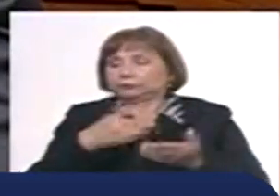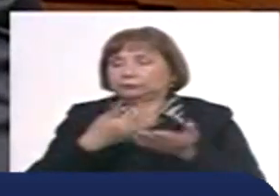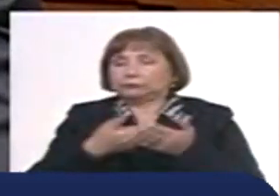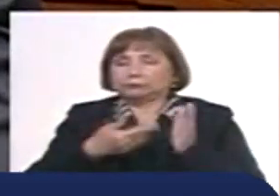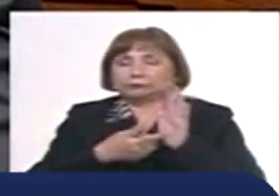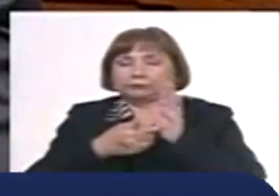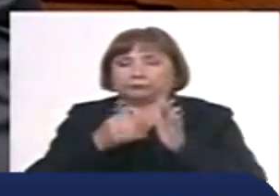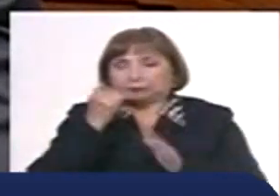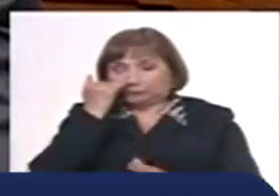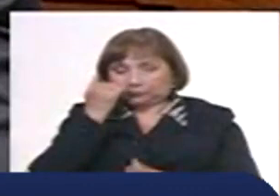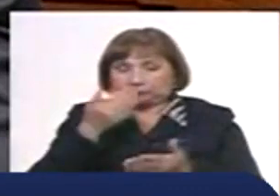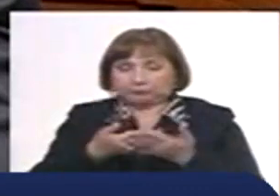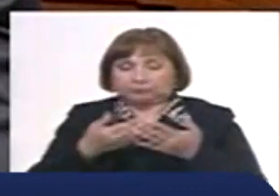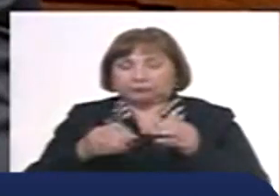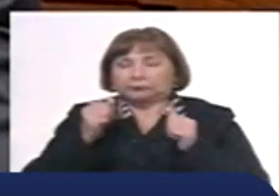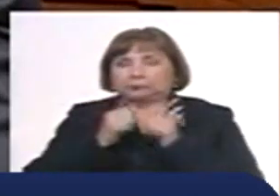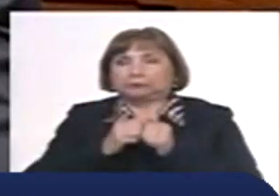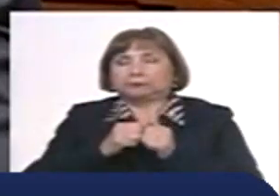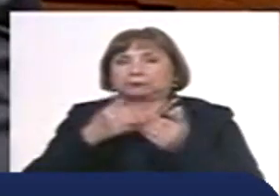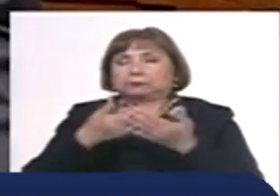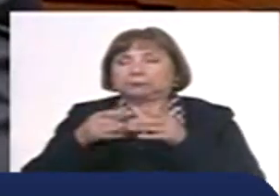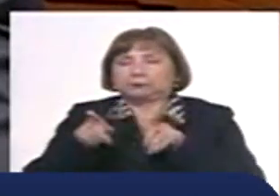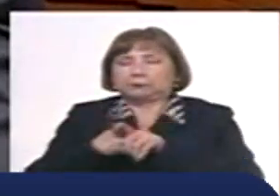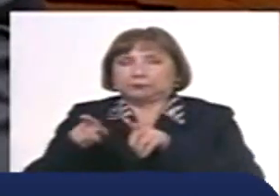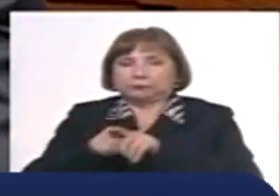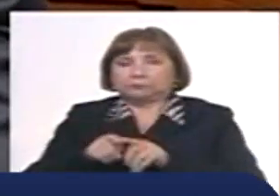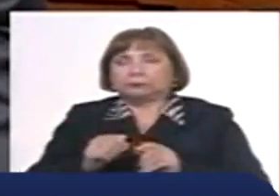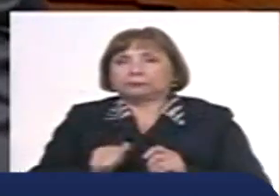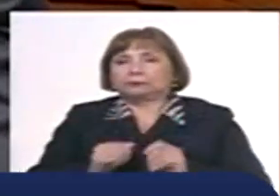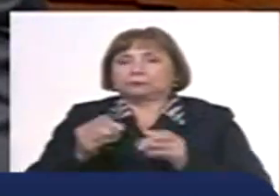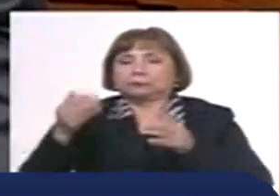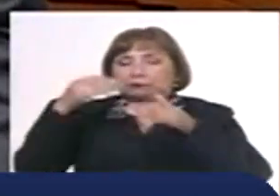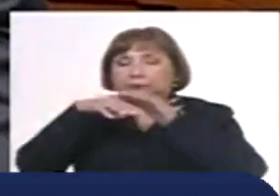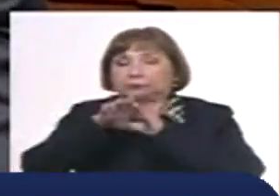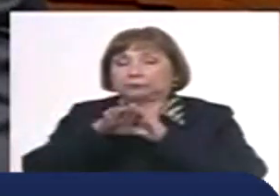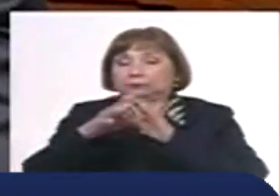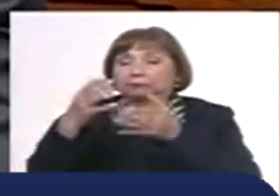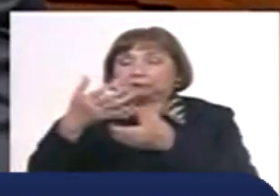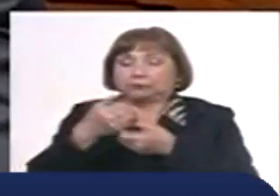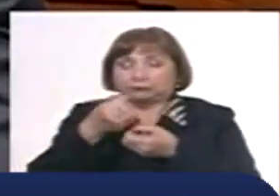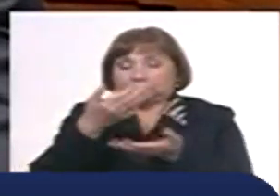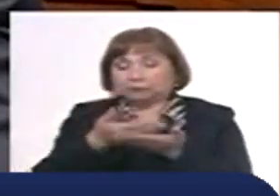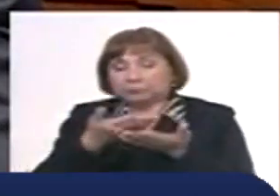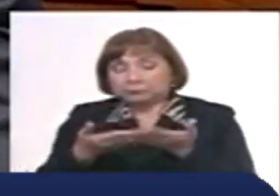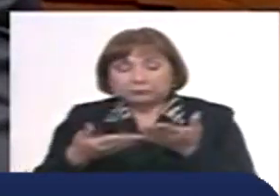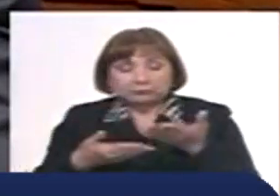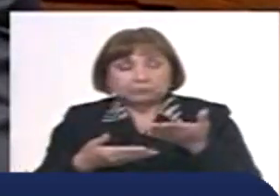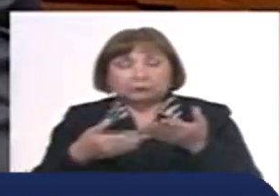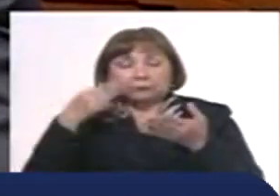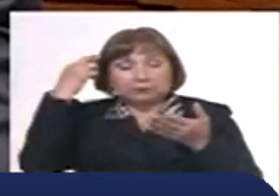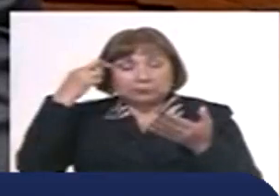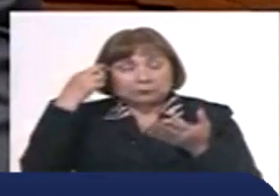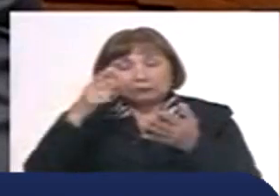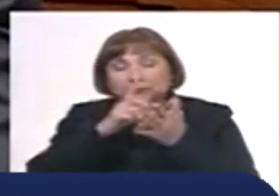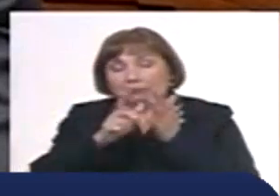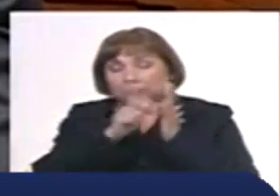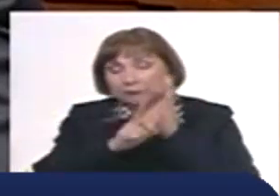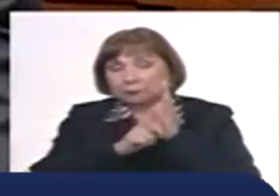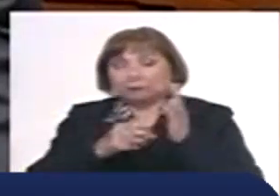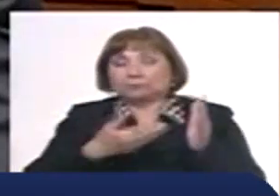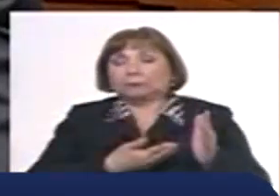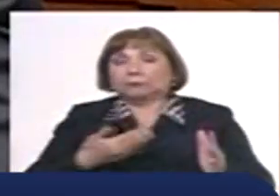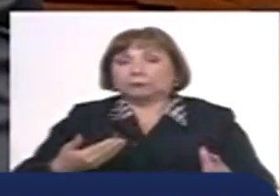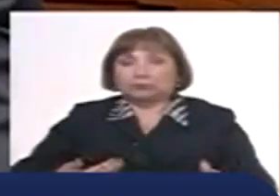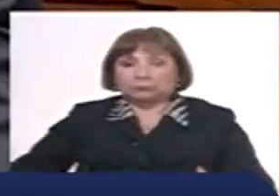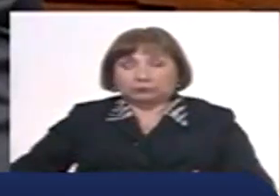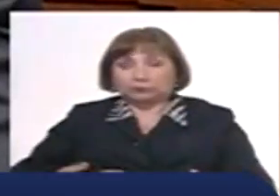aquí, fundamentando la misma dentro de los alcances de la política general del